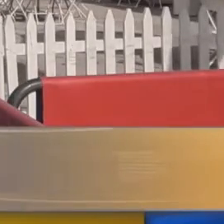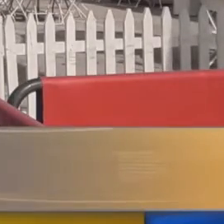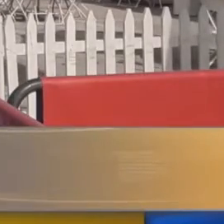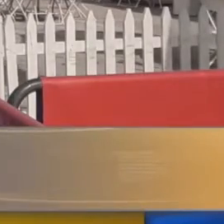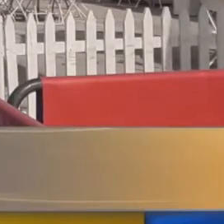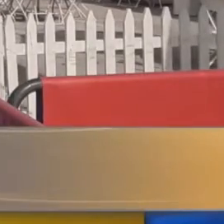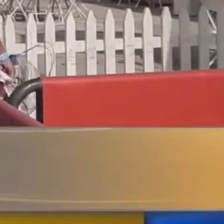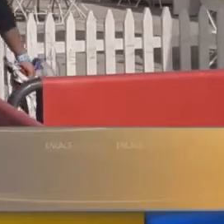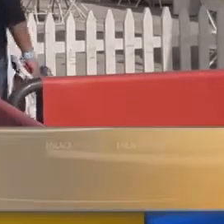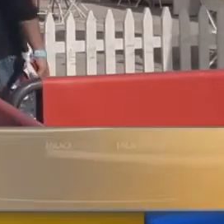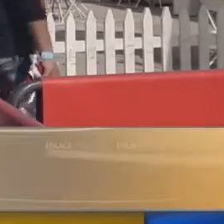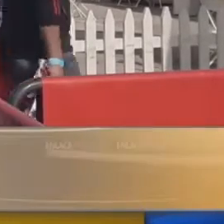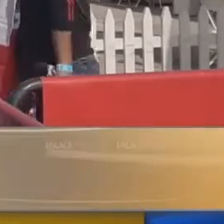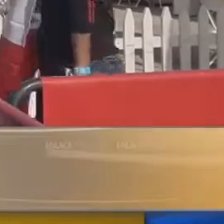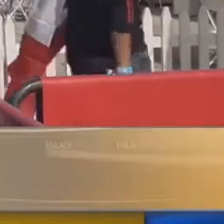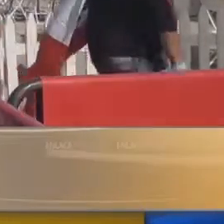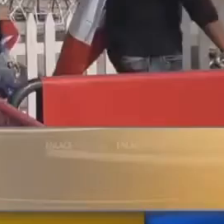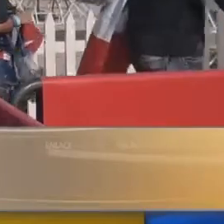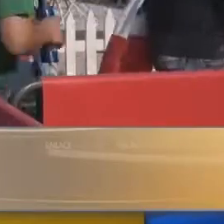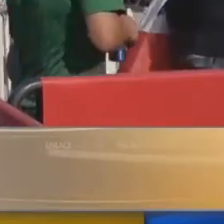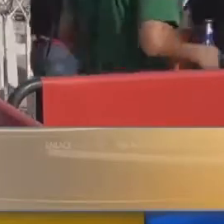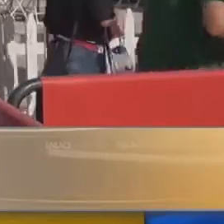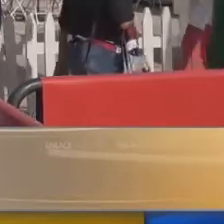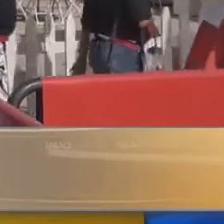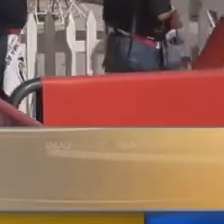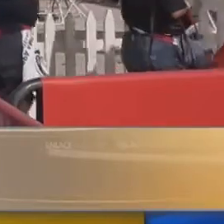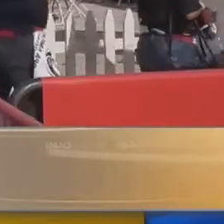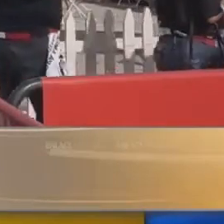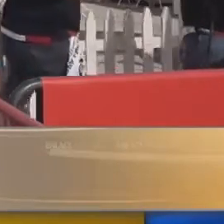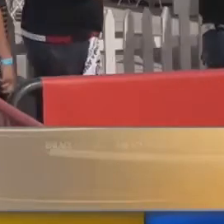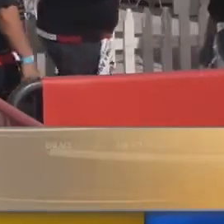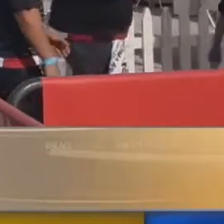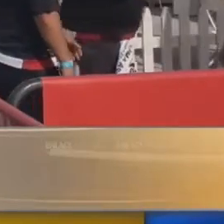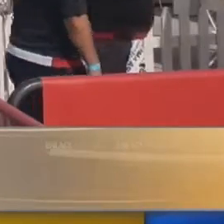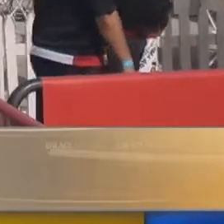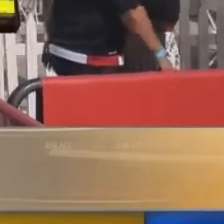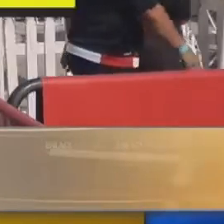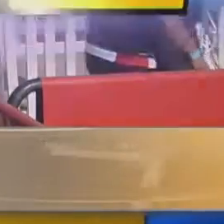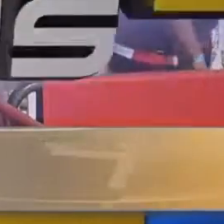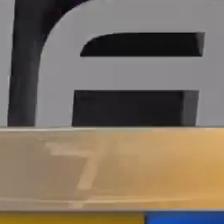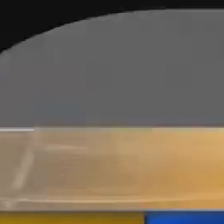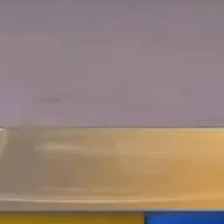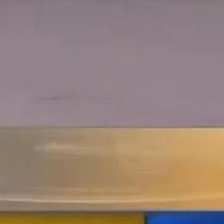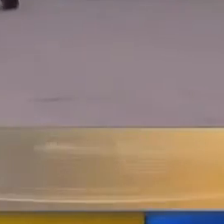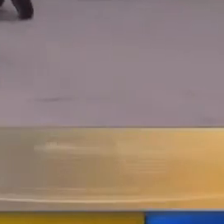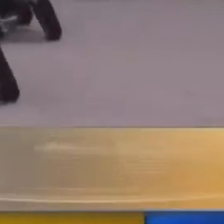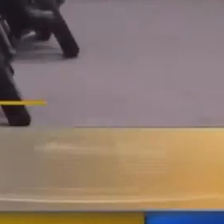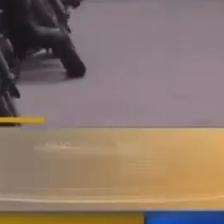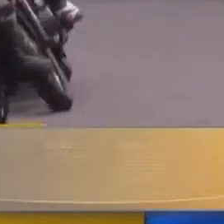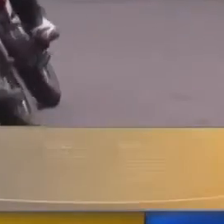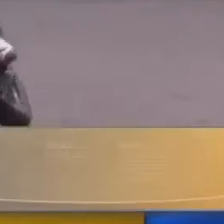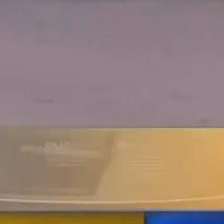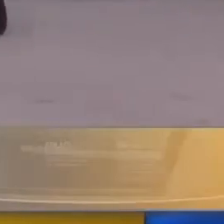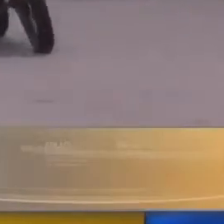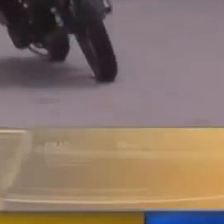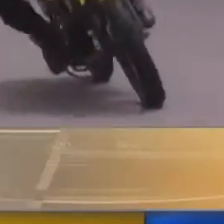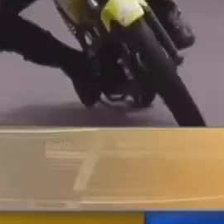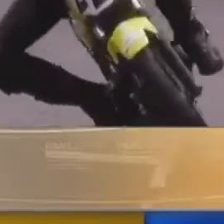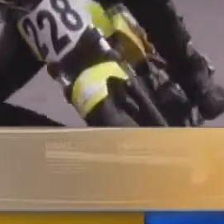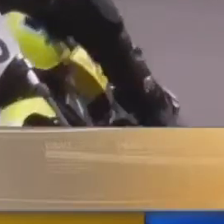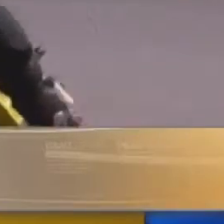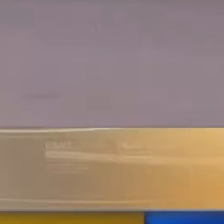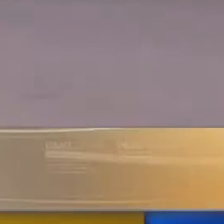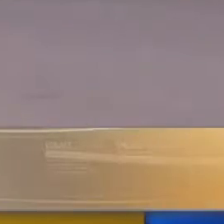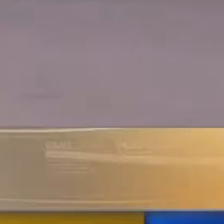su participación el Grupo C en la Copa América Centenario. Información desde Estados Unidos. Kevin Cardona logró la segunda posición